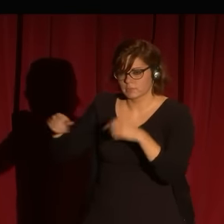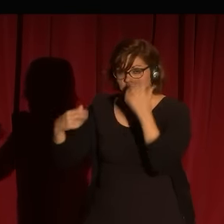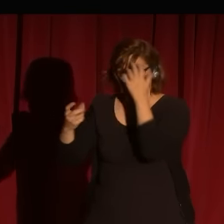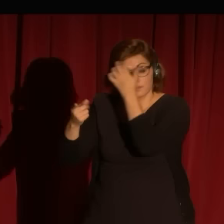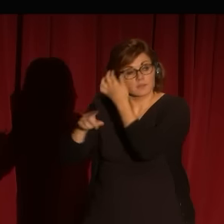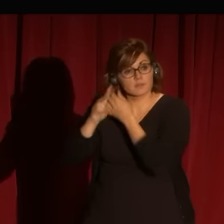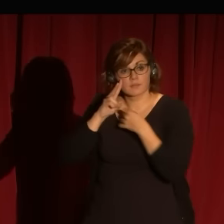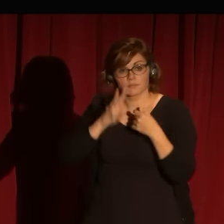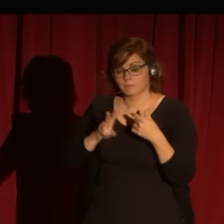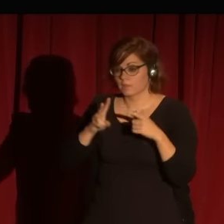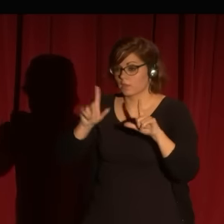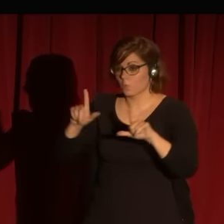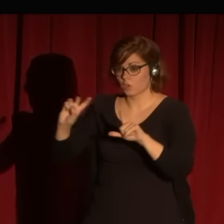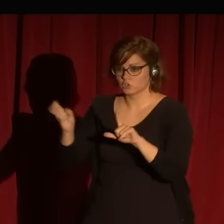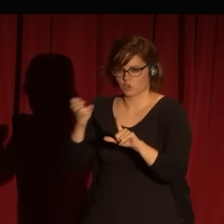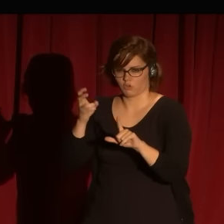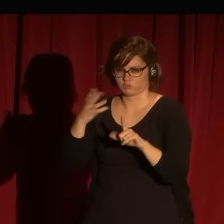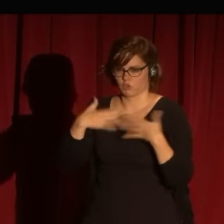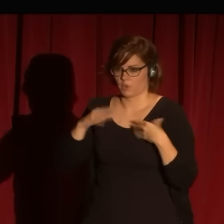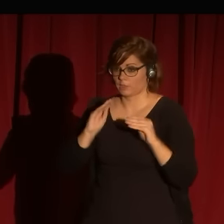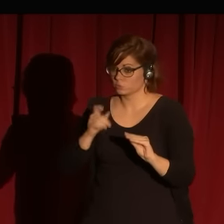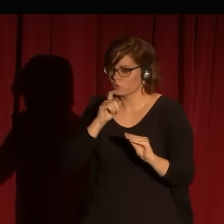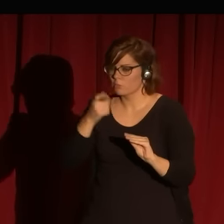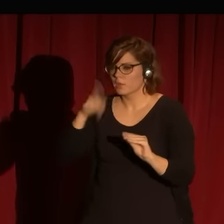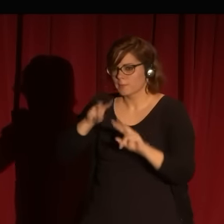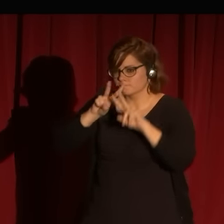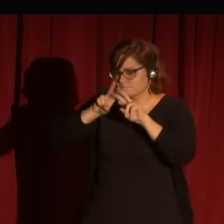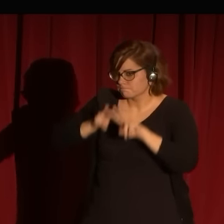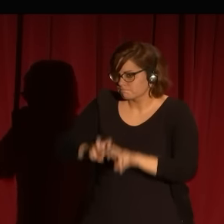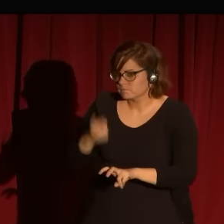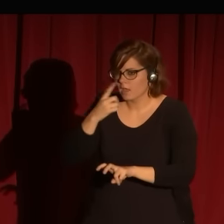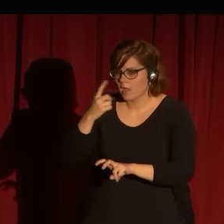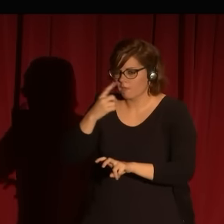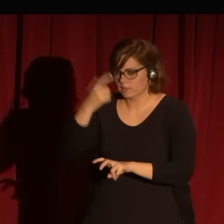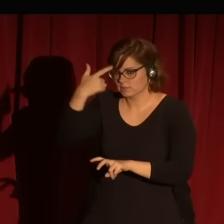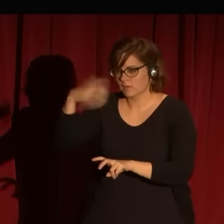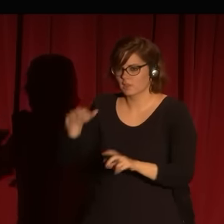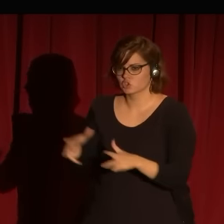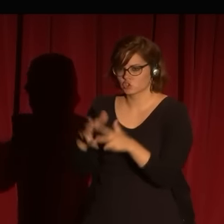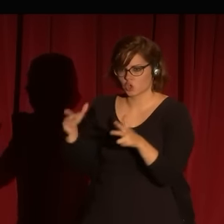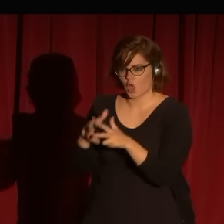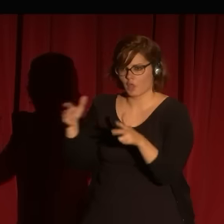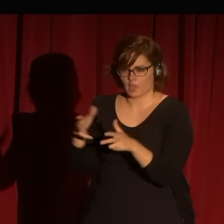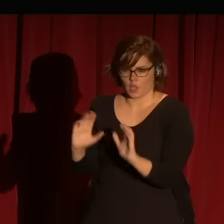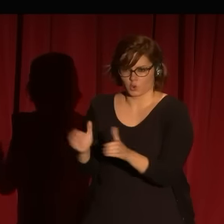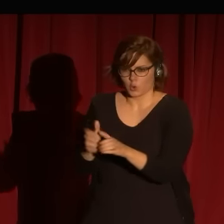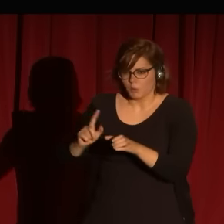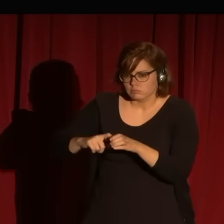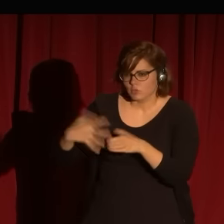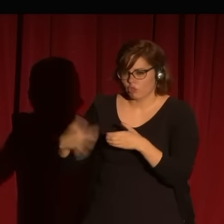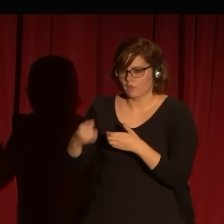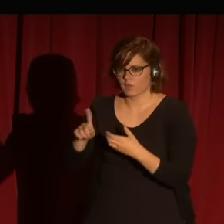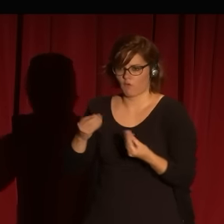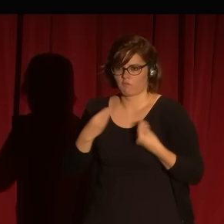ver en este y en los demás cuadros cómo viste hemos intentado también intentar situarla socialmente en cuanto a nacimiento o vida